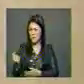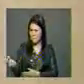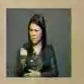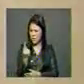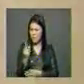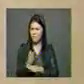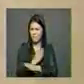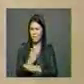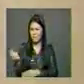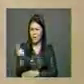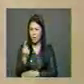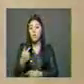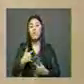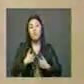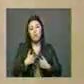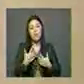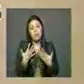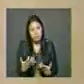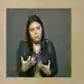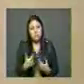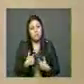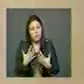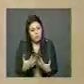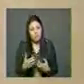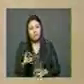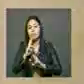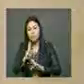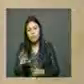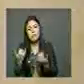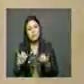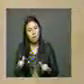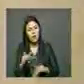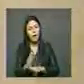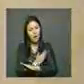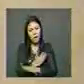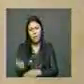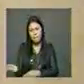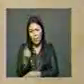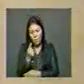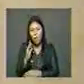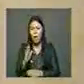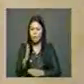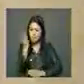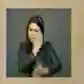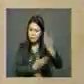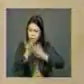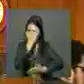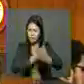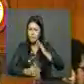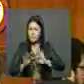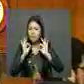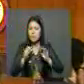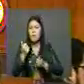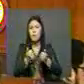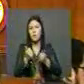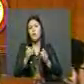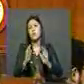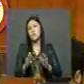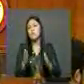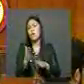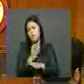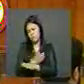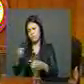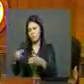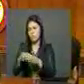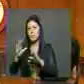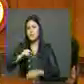que quisiera absolver desde el punto de vista del análisis que hemos desarrollado en el Departamento de Derecho